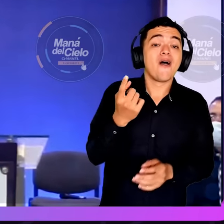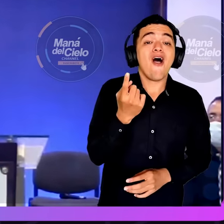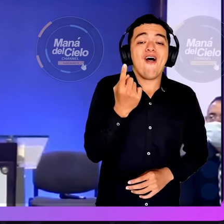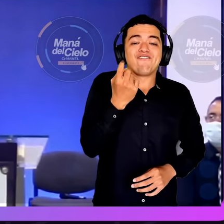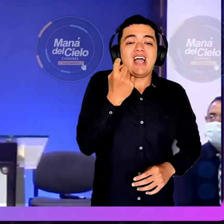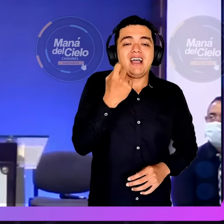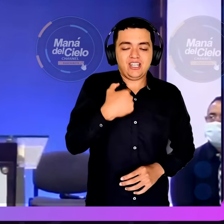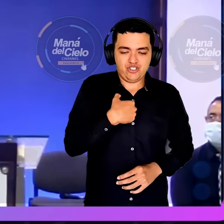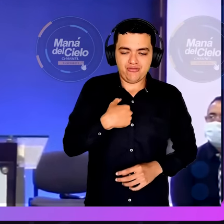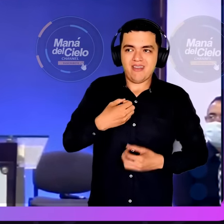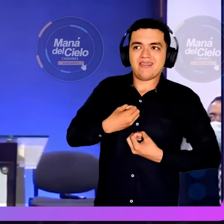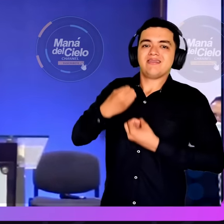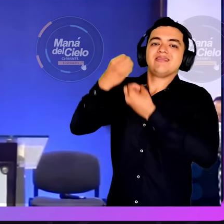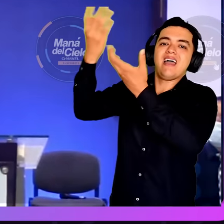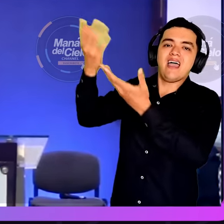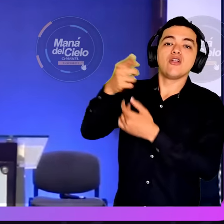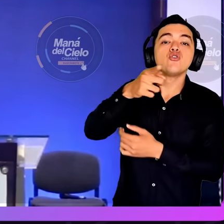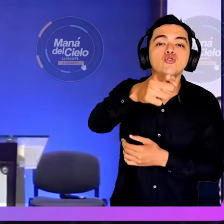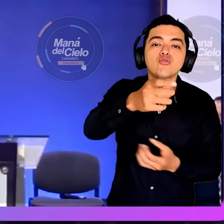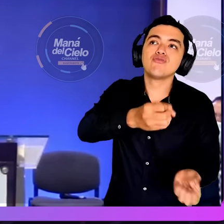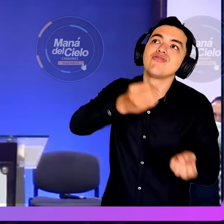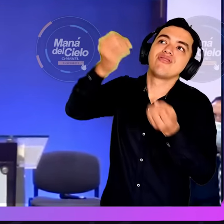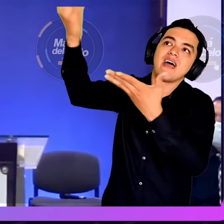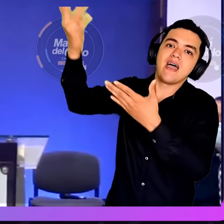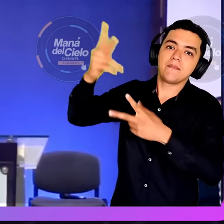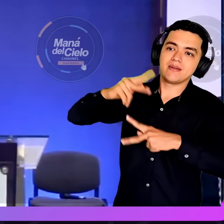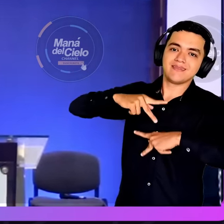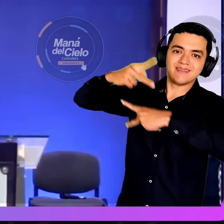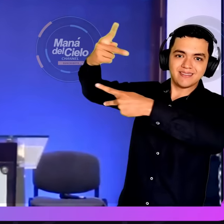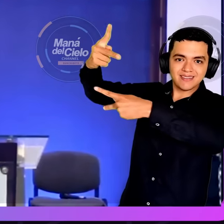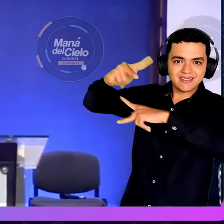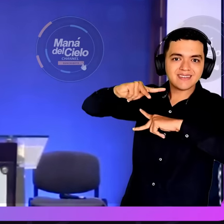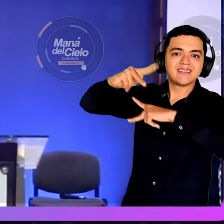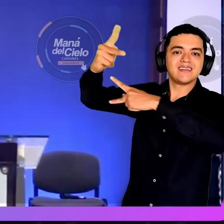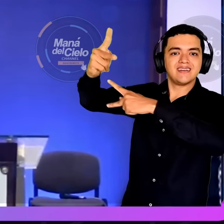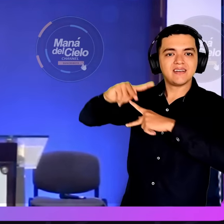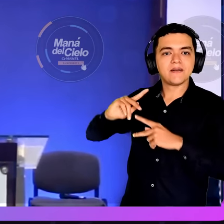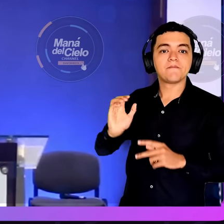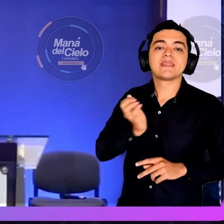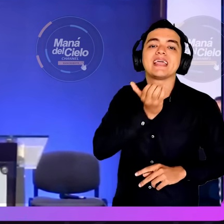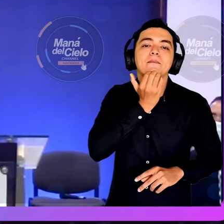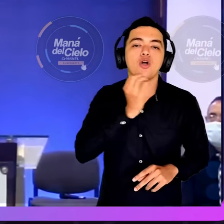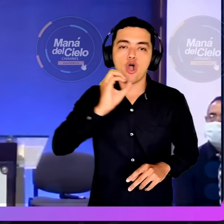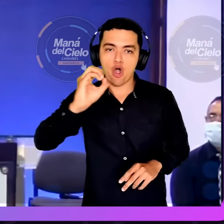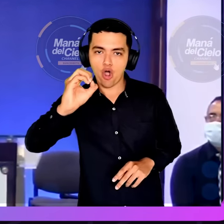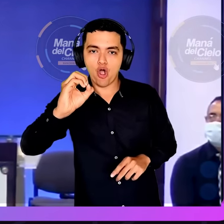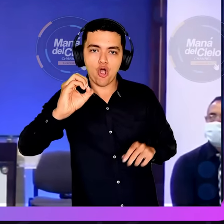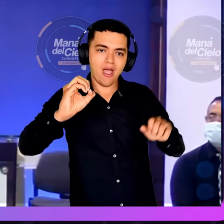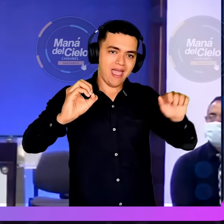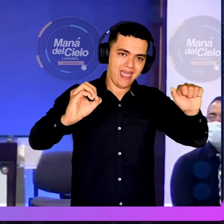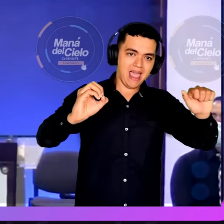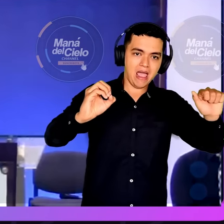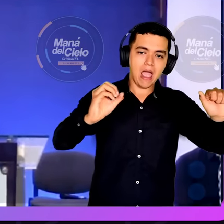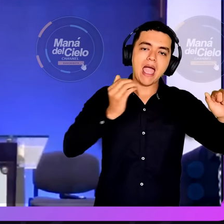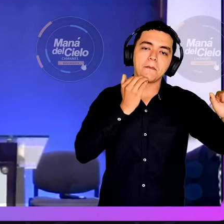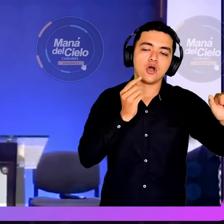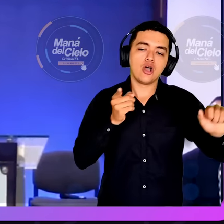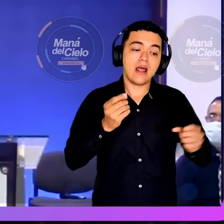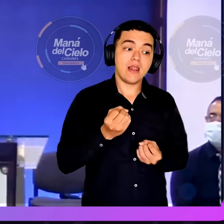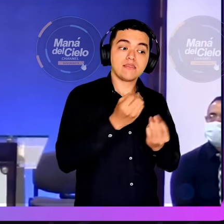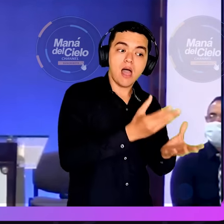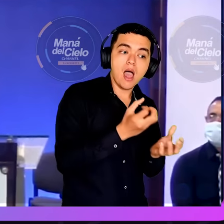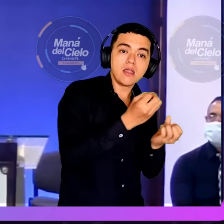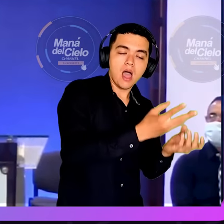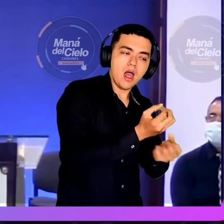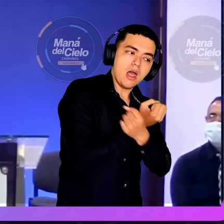tan grandes que nos ha dado, pero ¿cómo vamos a corresponder a ese amor? ¿Cómo vamos a corresponder? Es muy duro, muy, muy difícil